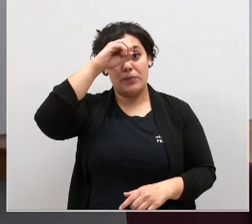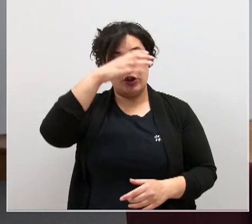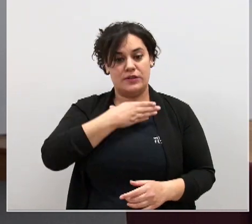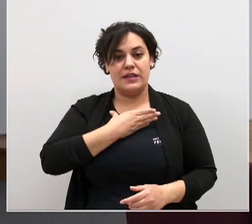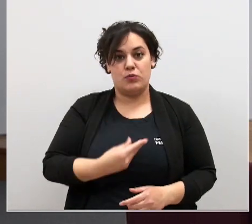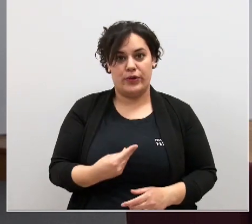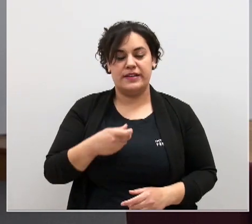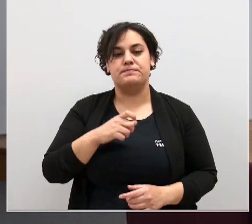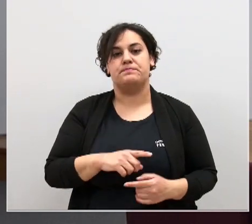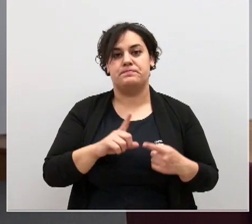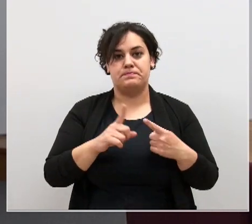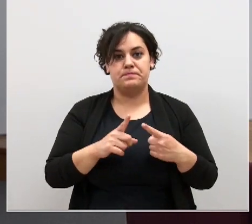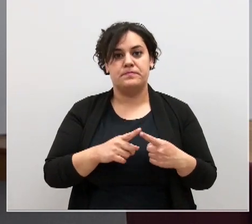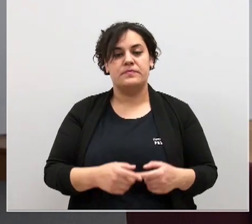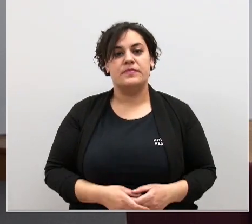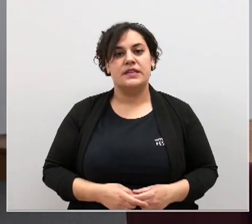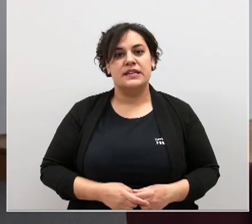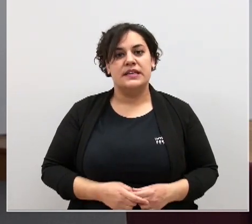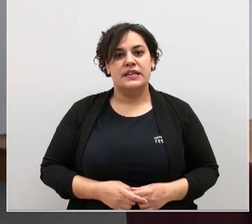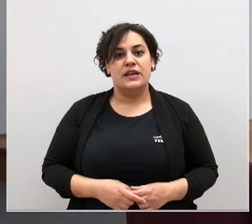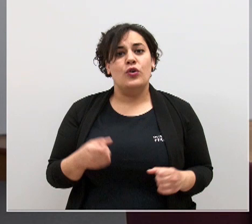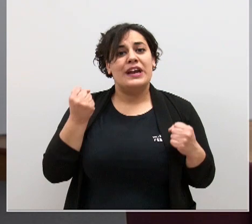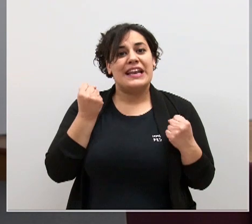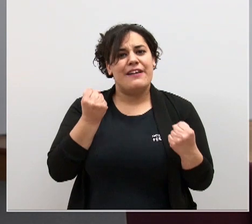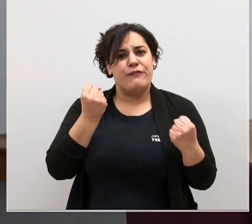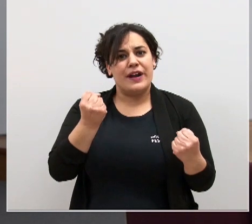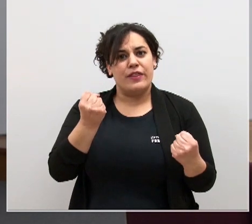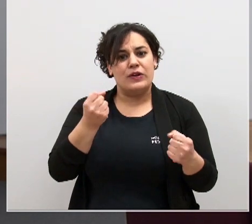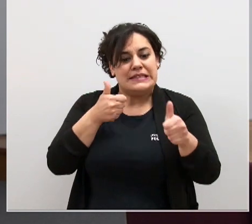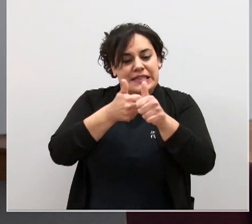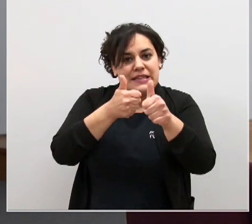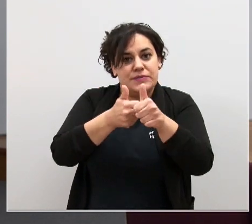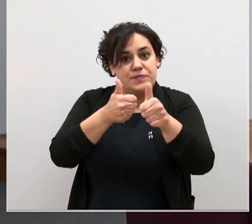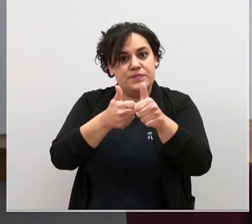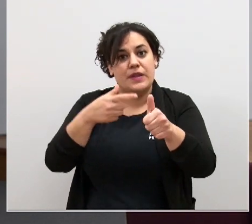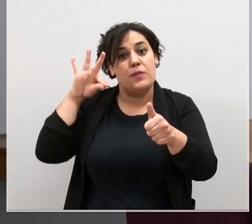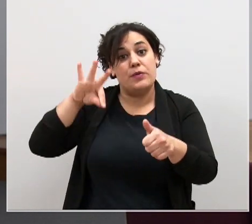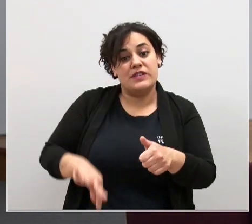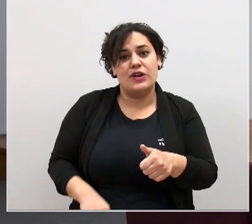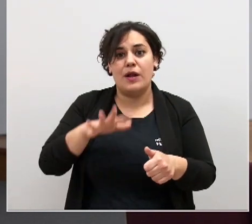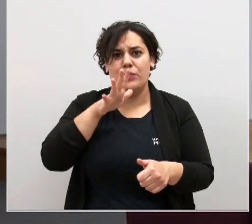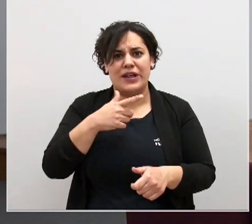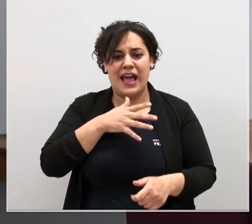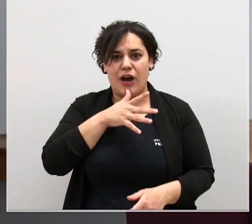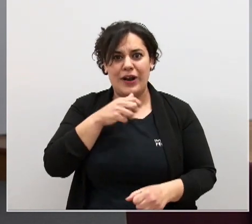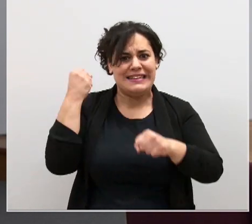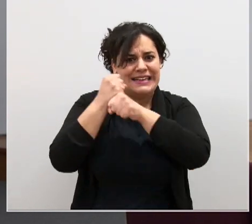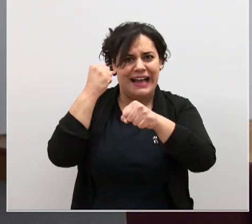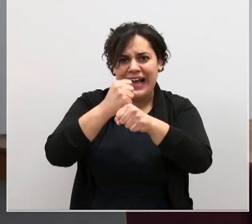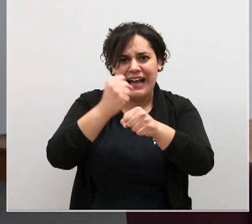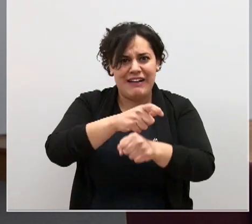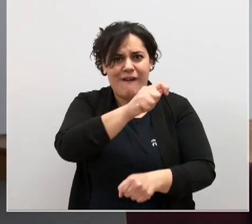Murcia. ¿Hay previsto un refuerzo de personal en atención primaria ante la carga de trabajo que llevan estos profesionales para